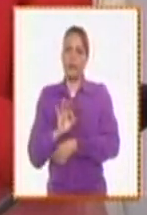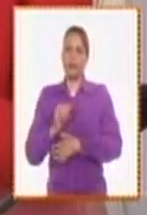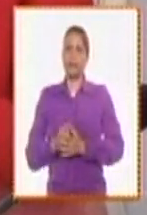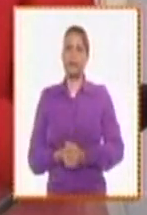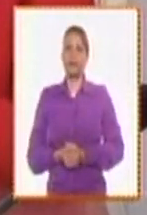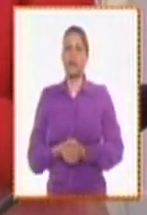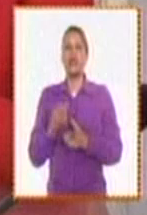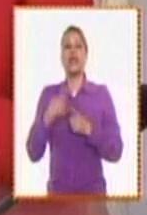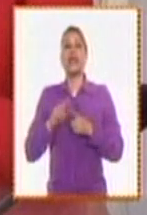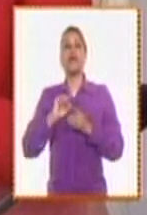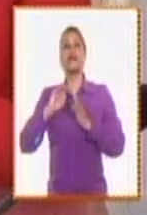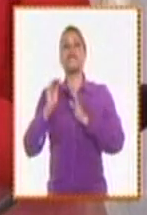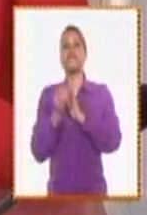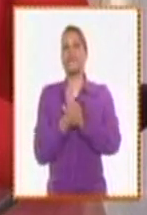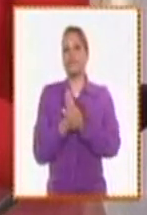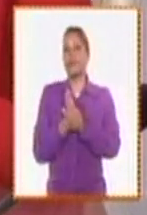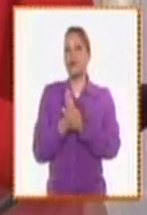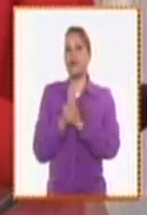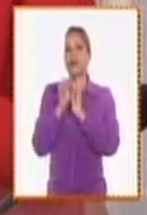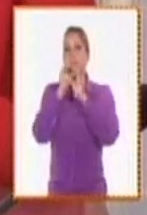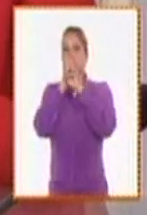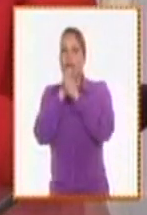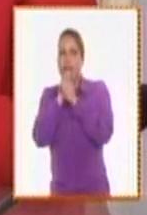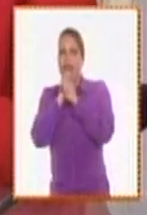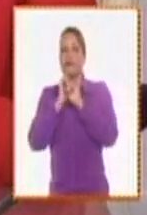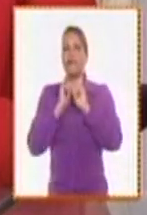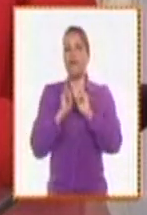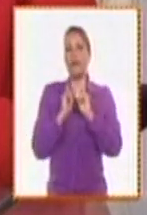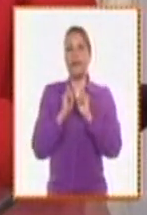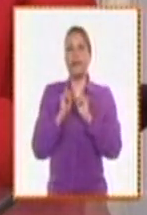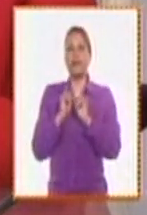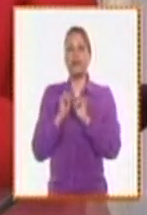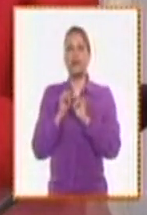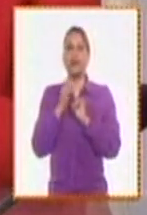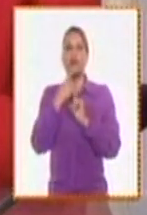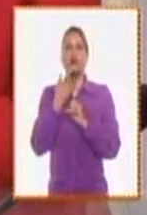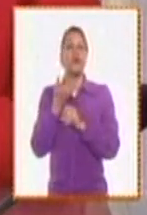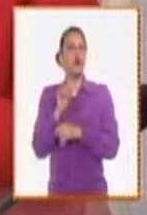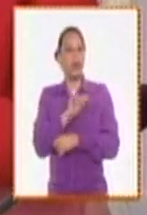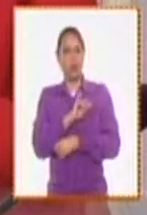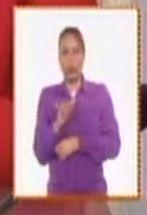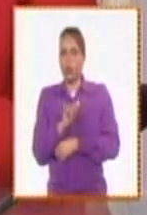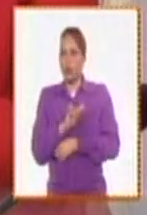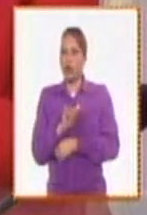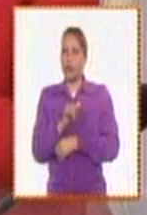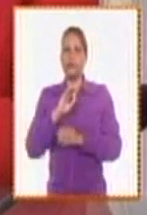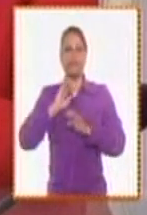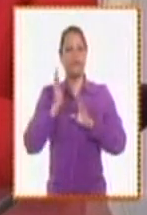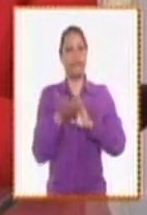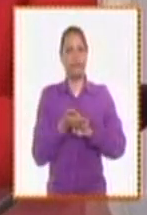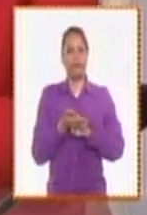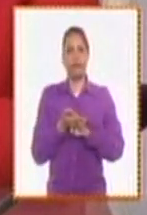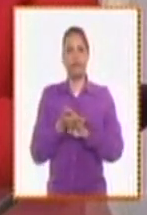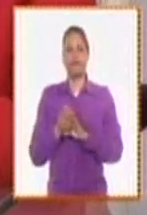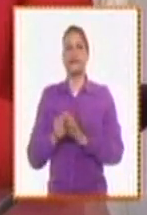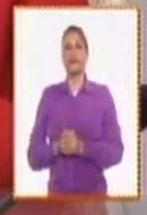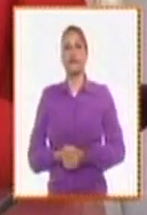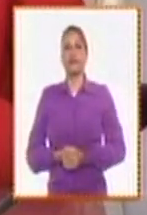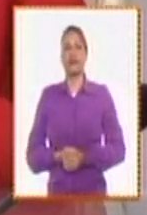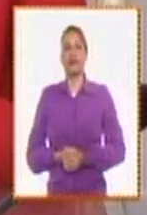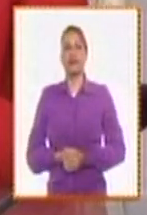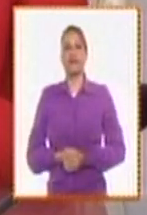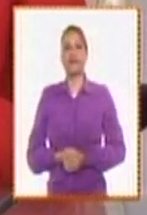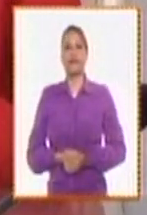Oculten a las autoridades los hallazgos de estas drogas ilícitas y sustancias con efectos similares a las drogas, que también